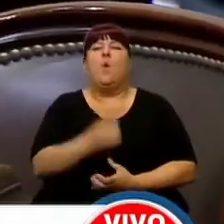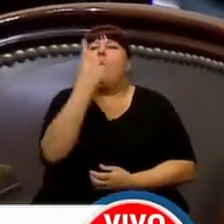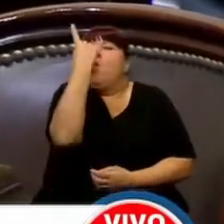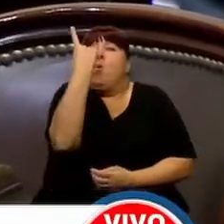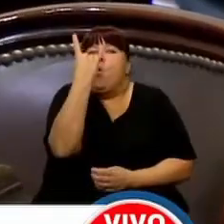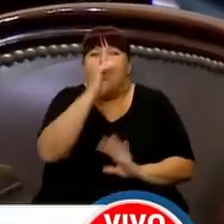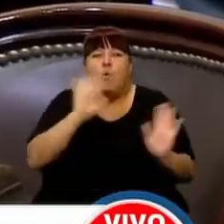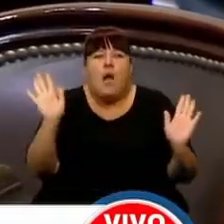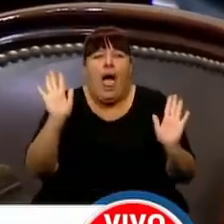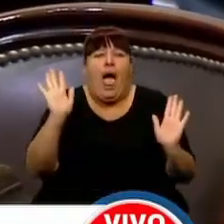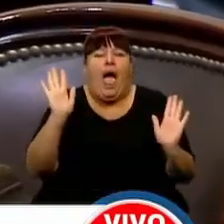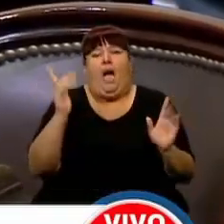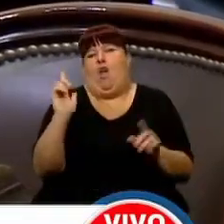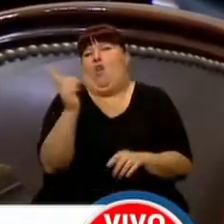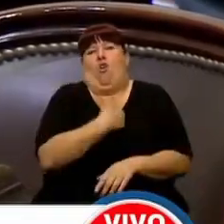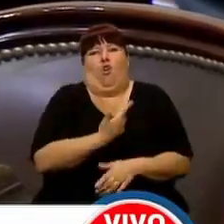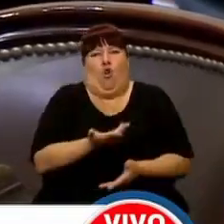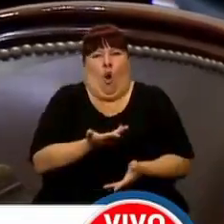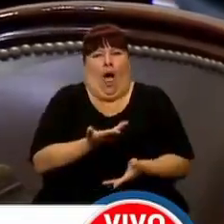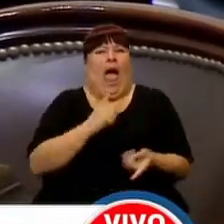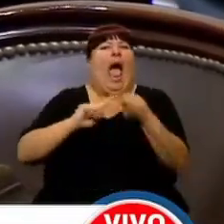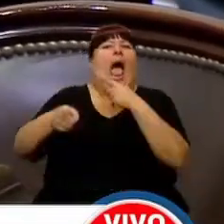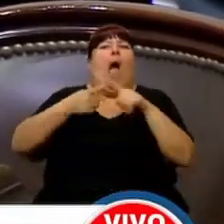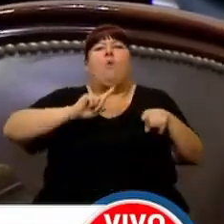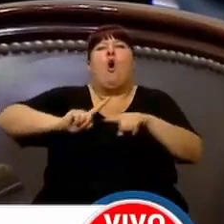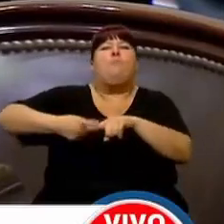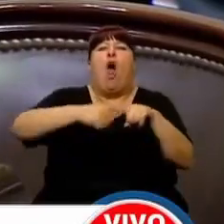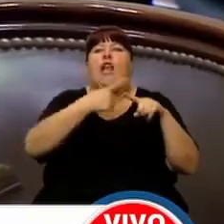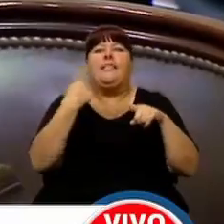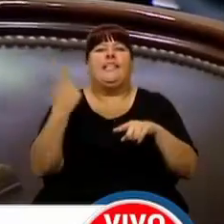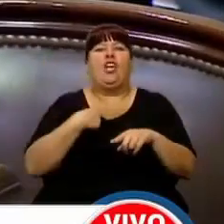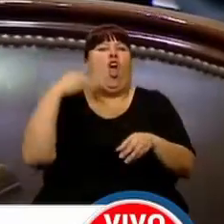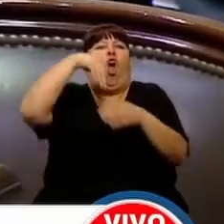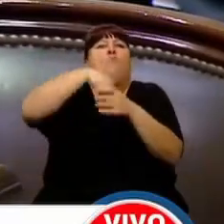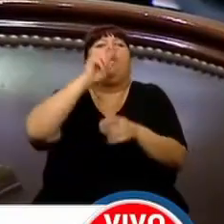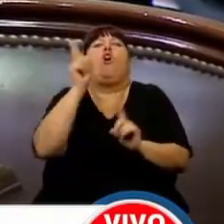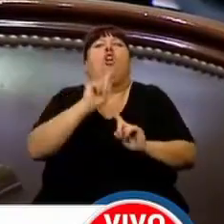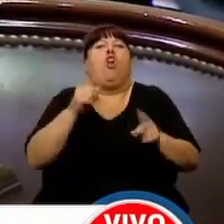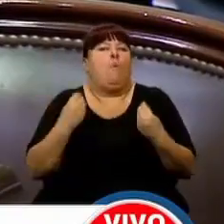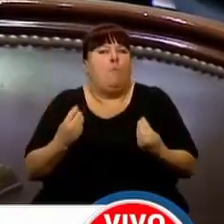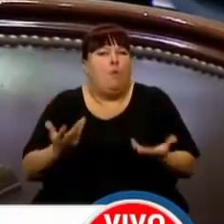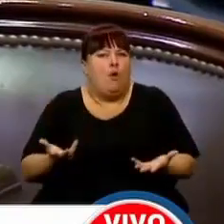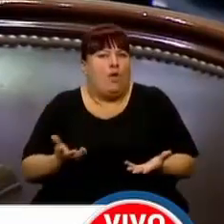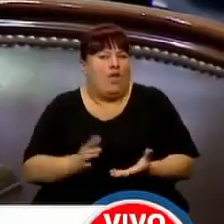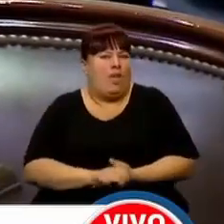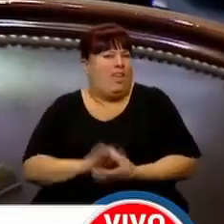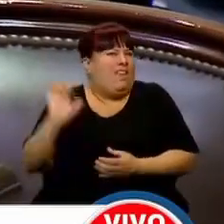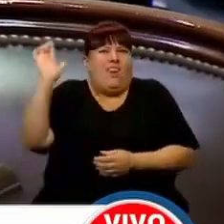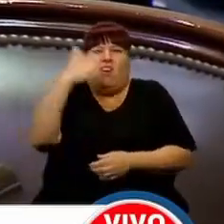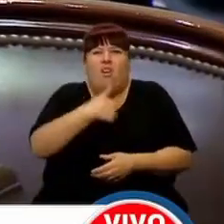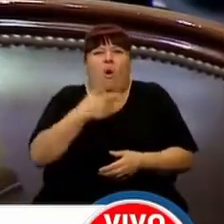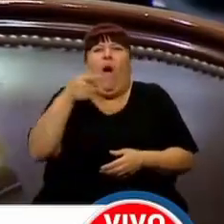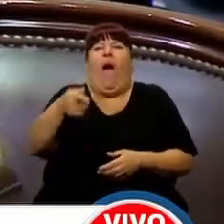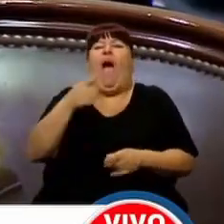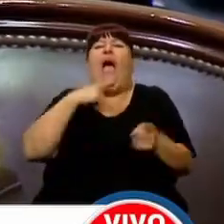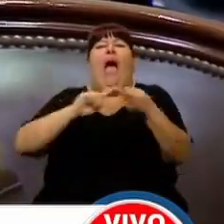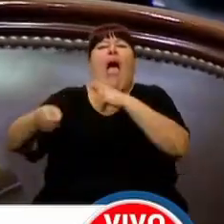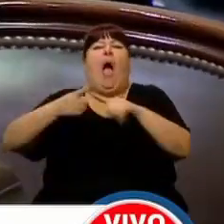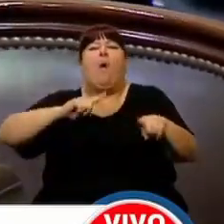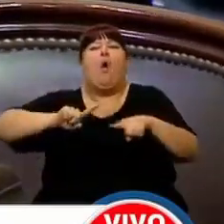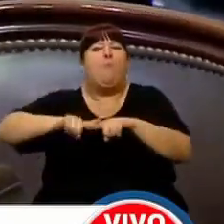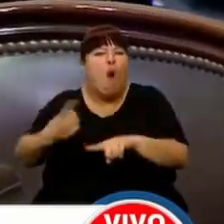Una, no puede ser que los acuerdos políticos no nos contengan. No puede ser que los